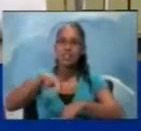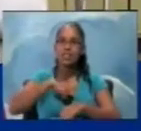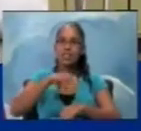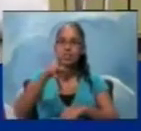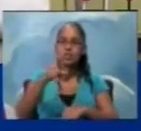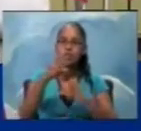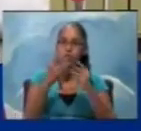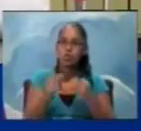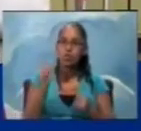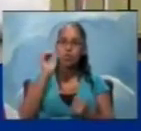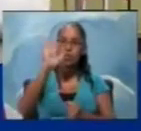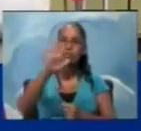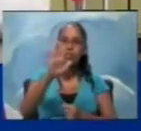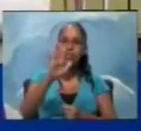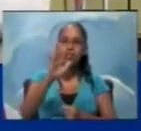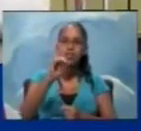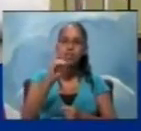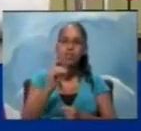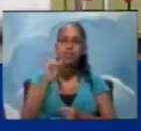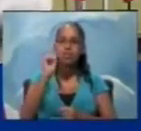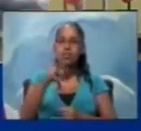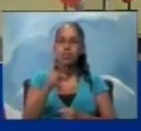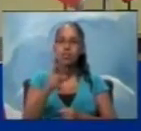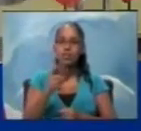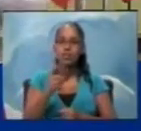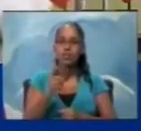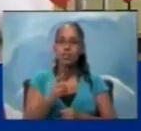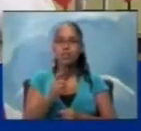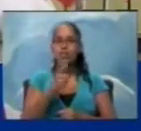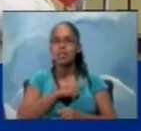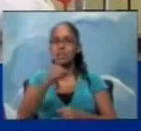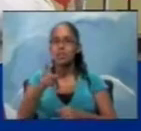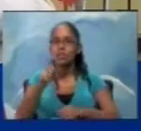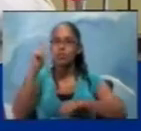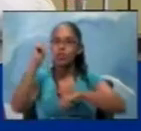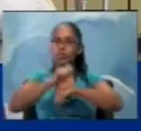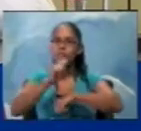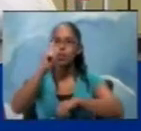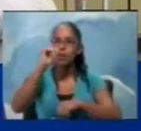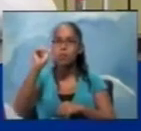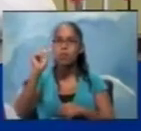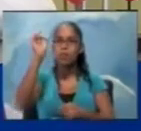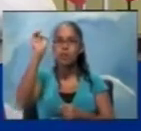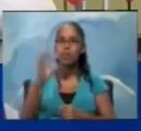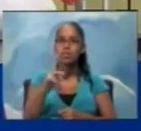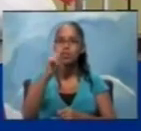5. Sí, señor, también. Oiga, la misión de Tello.